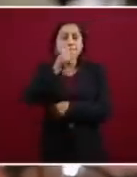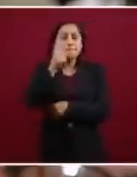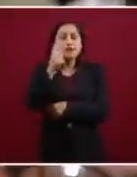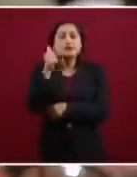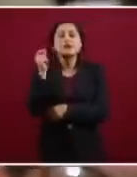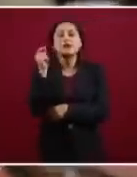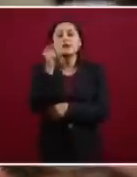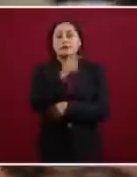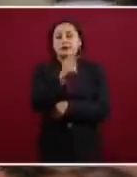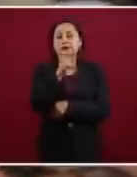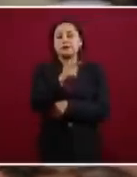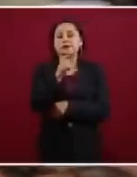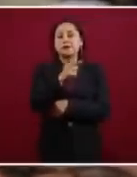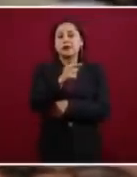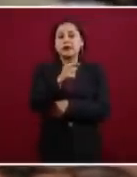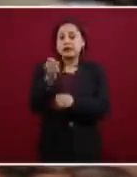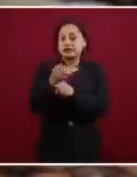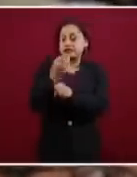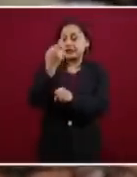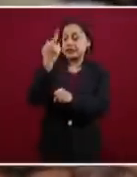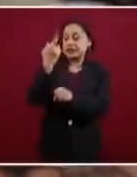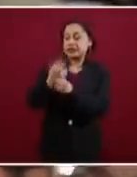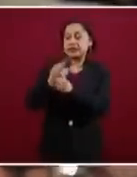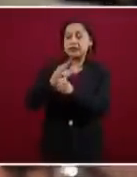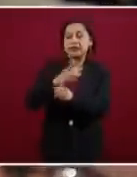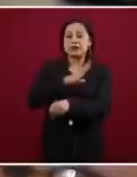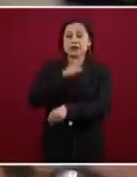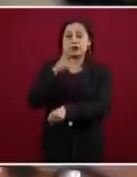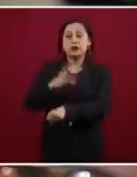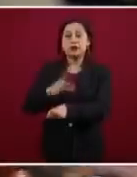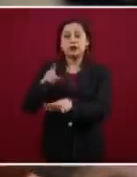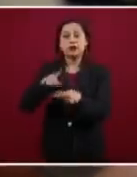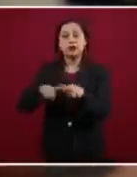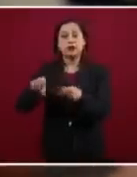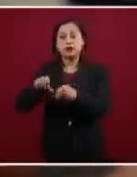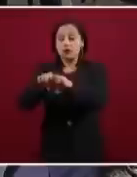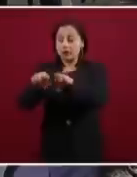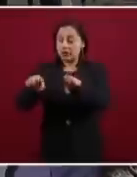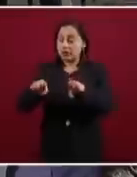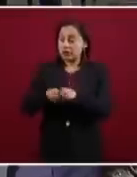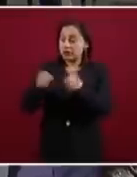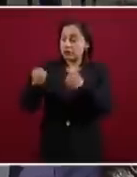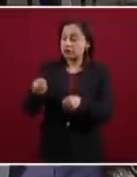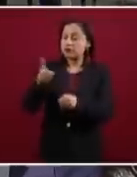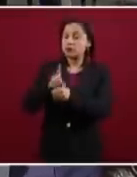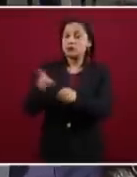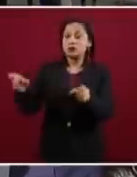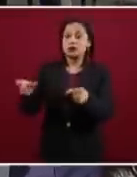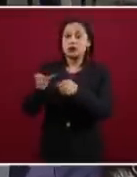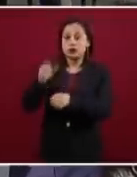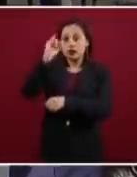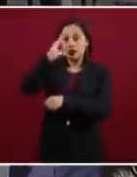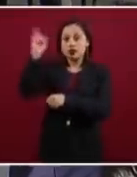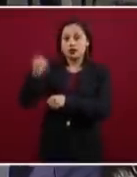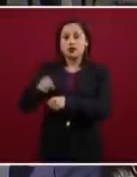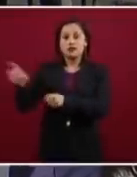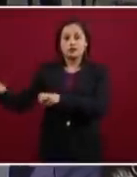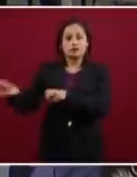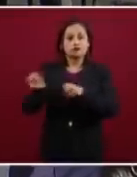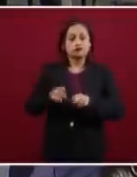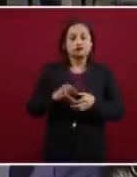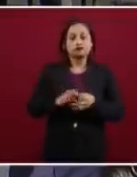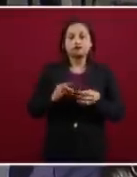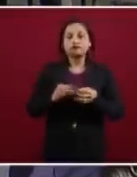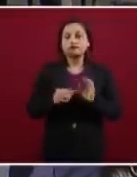gabinete de seguridad habían dado esta explicación y esta comunicación a todos los mexicanos mi pregunta